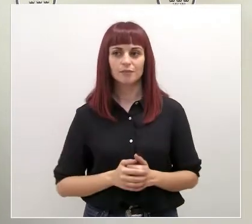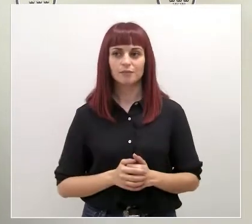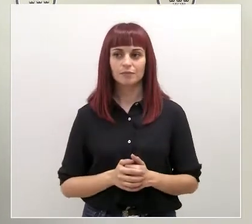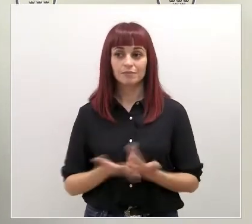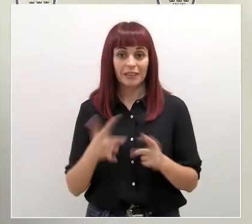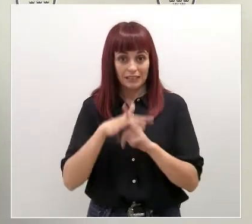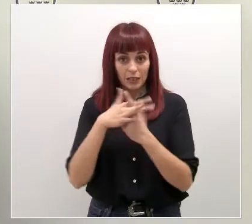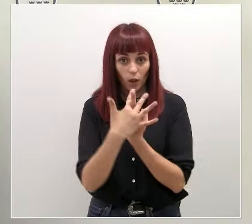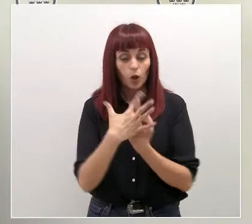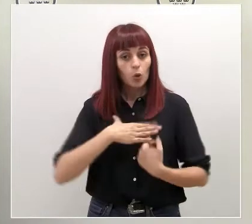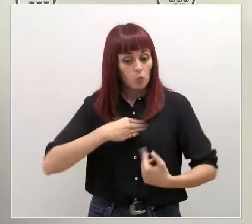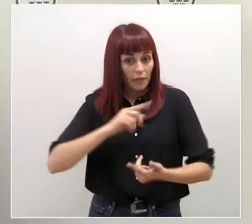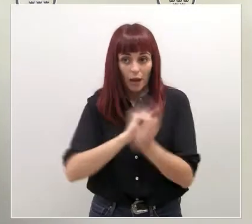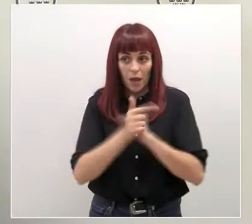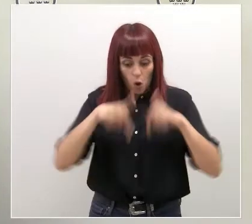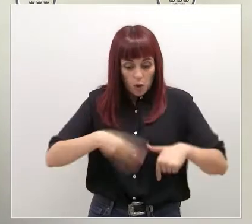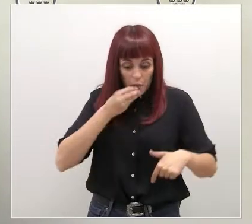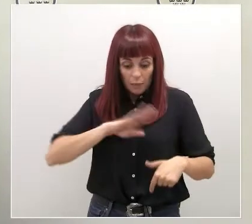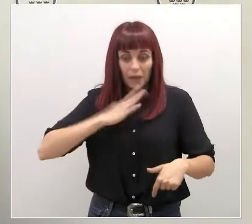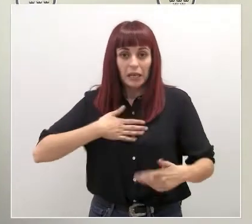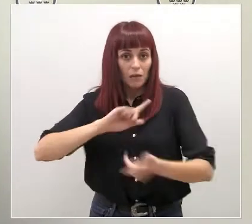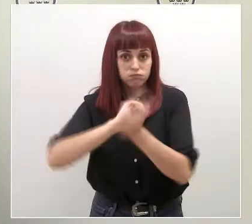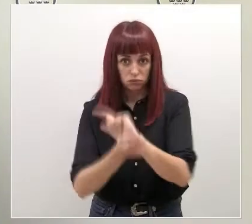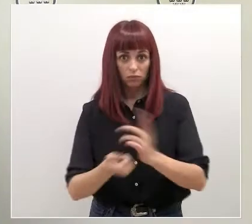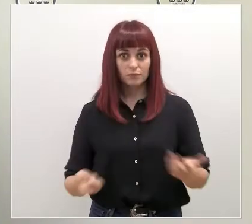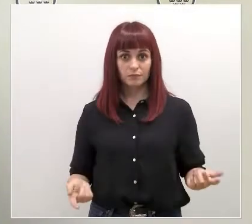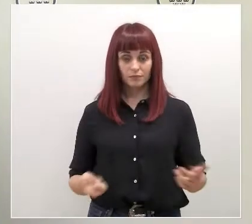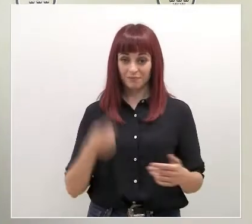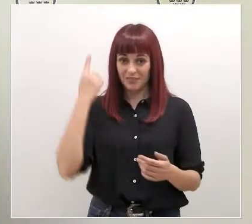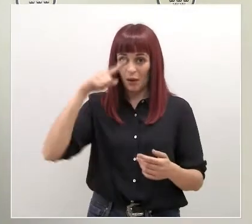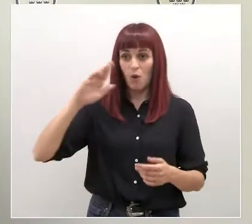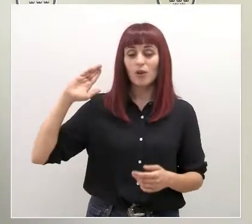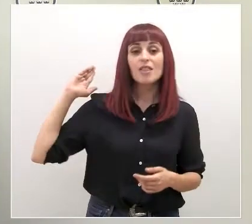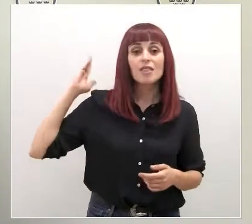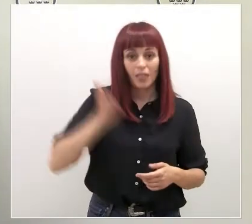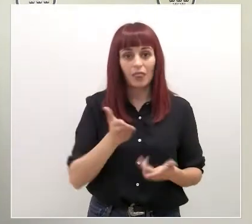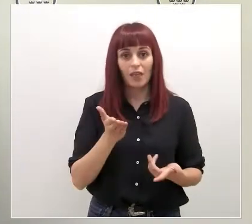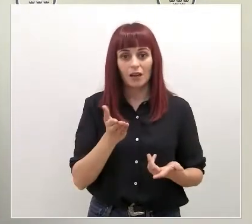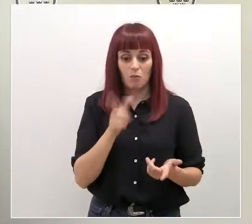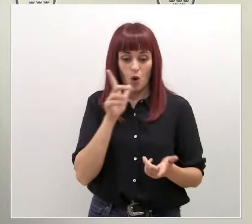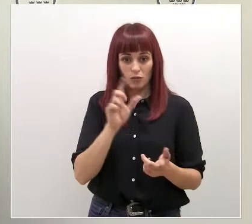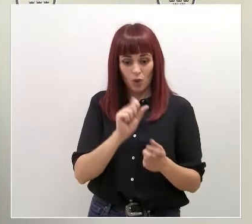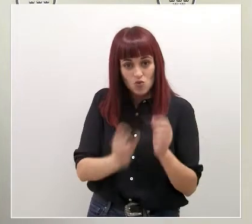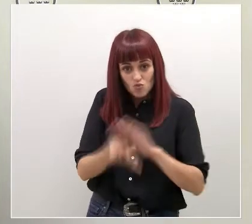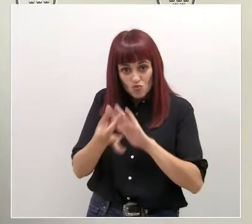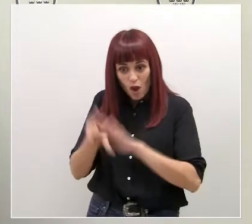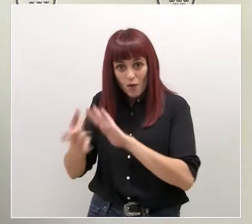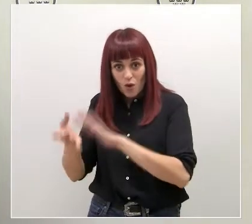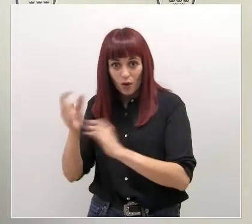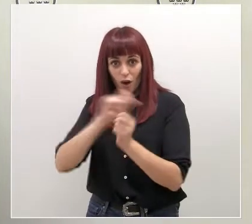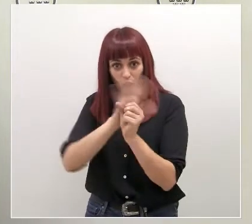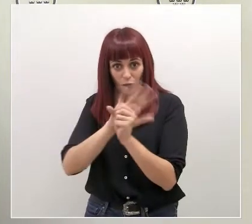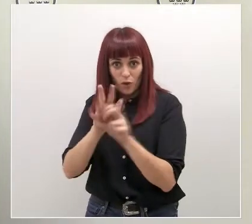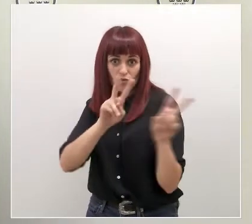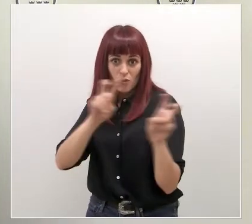que la situación puede cambiar de un día para otro, sobre todo teniendo en cuenta la incidencia de las nuevas variantes, que en nuestra región ya